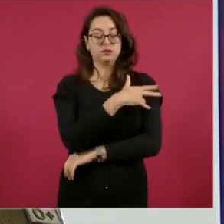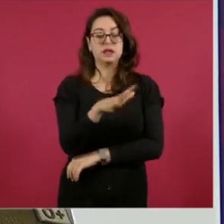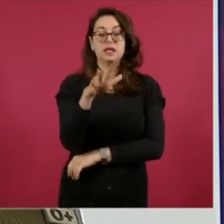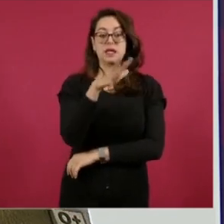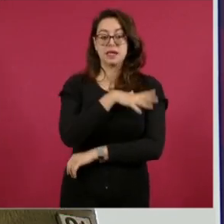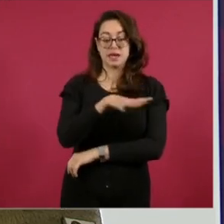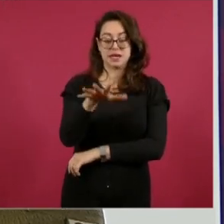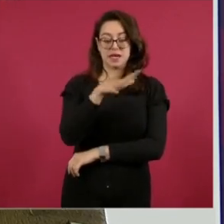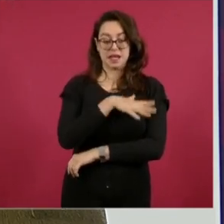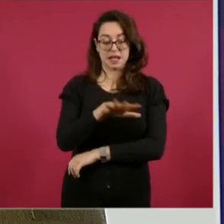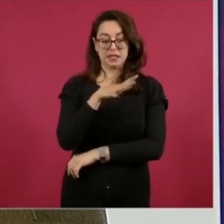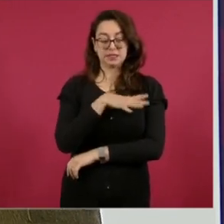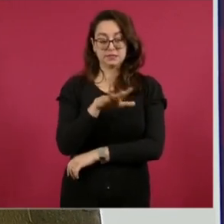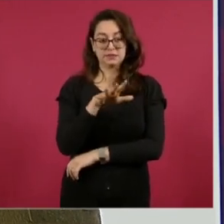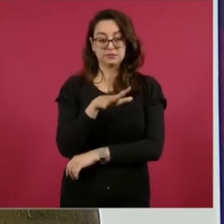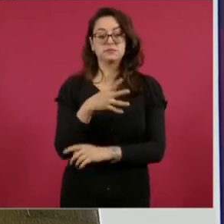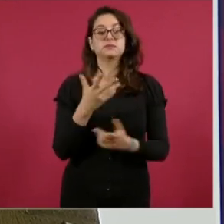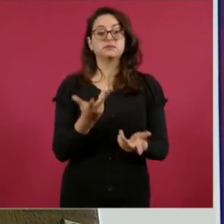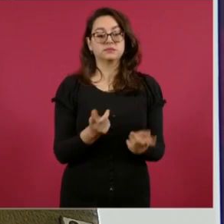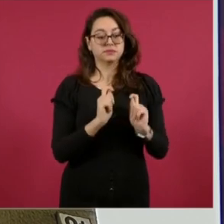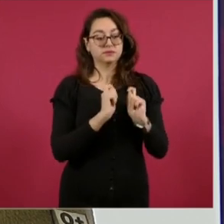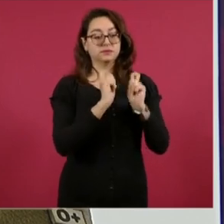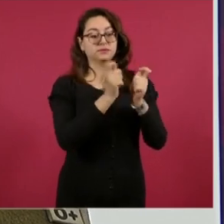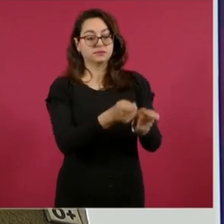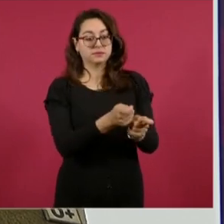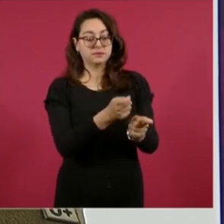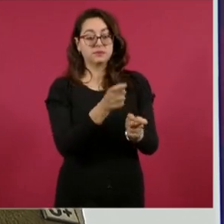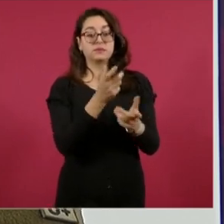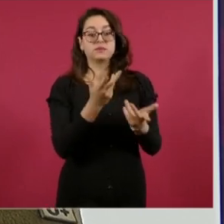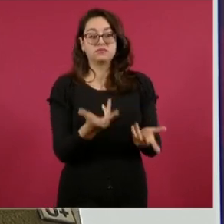de la Guardia Nacional en activo y